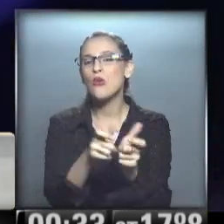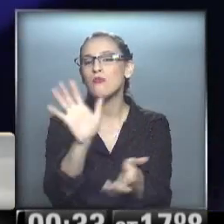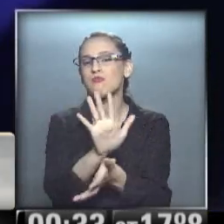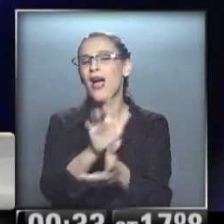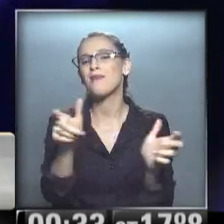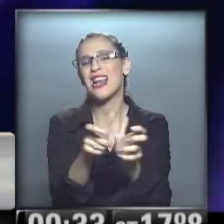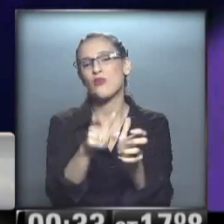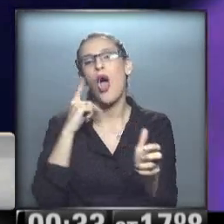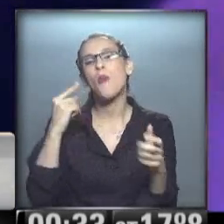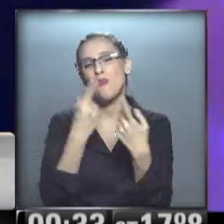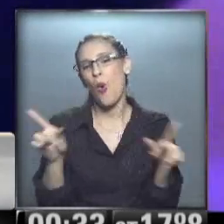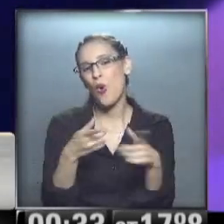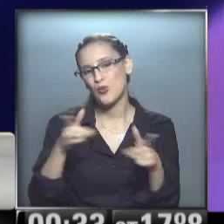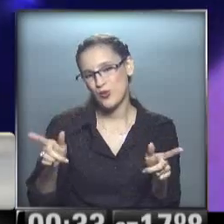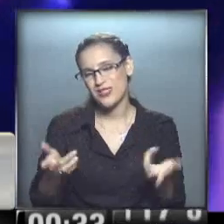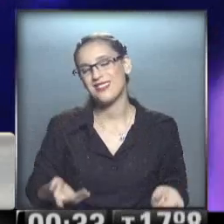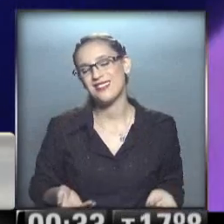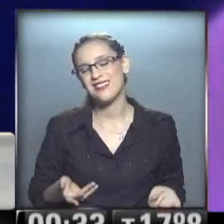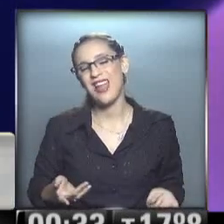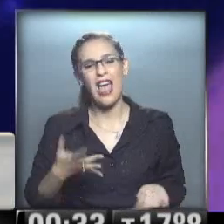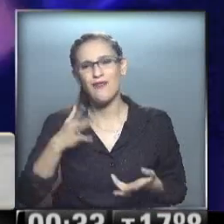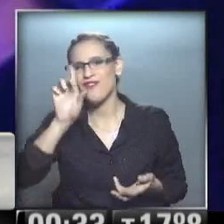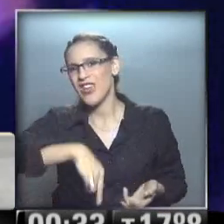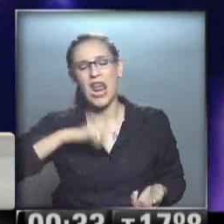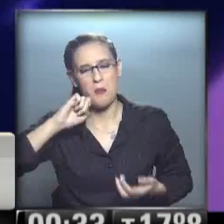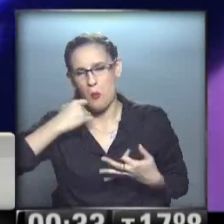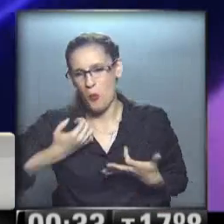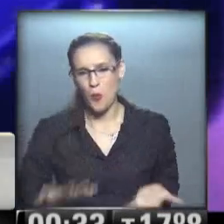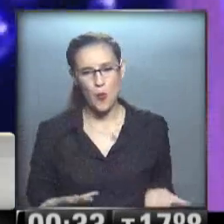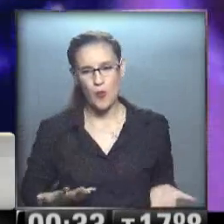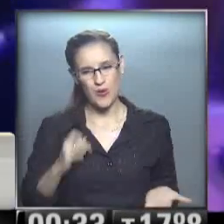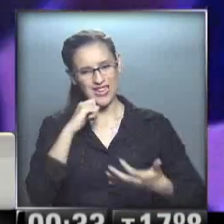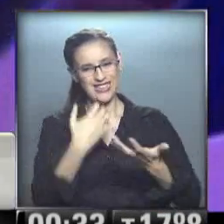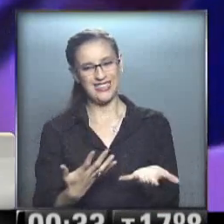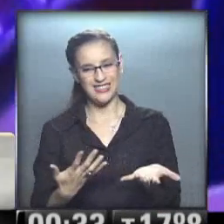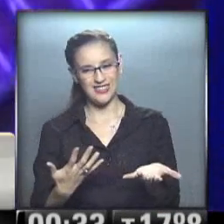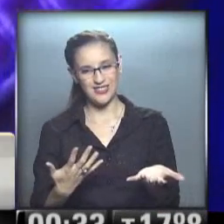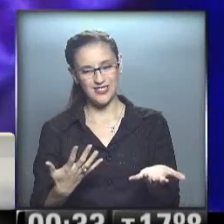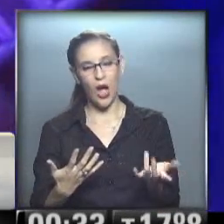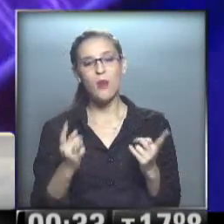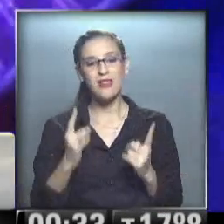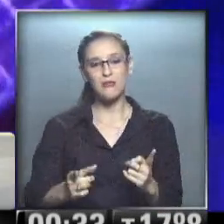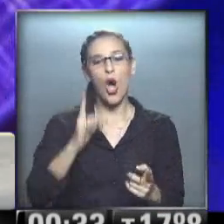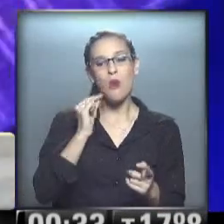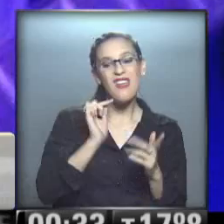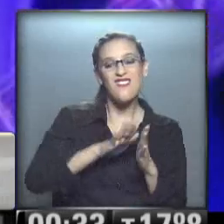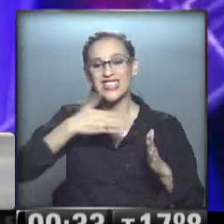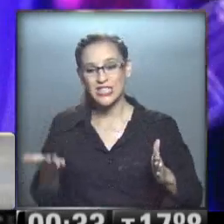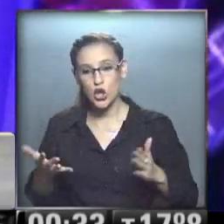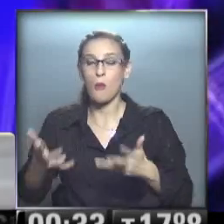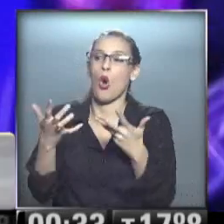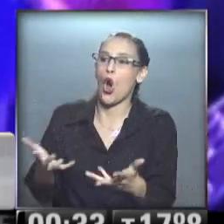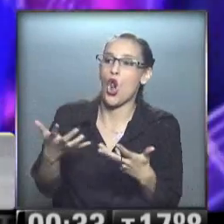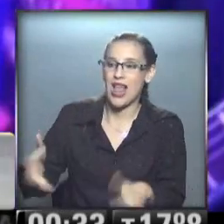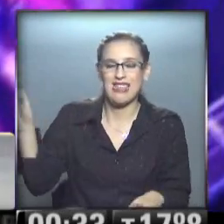voz del indio, lo cual lo hace, bueno, encantador, absolutamente encantador. Pero si uno es un vecino que le molesta algún que otro ruido, o